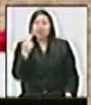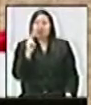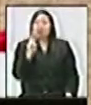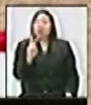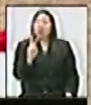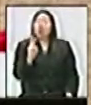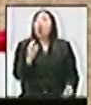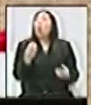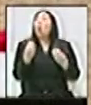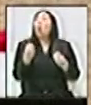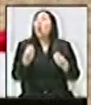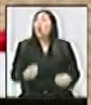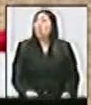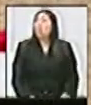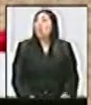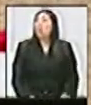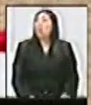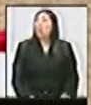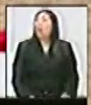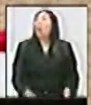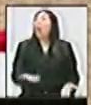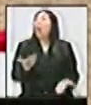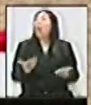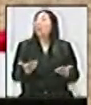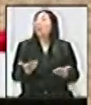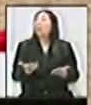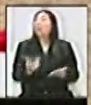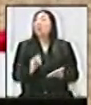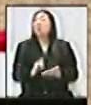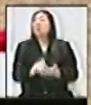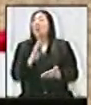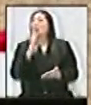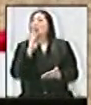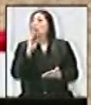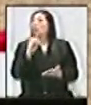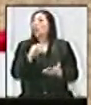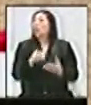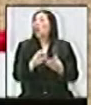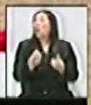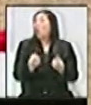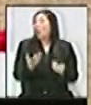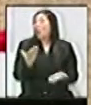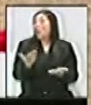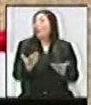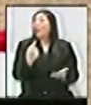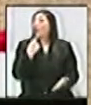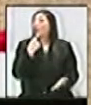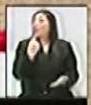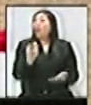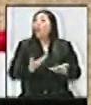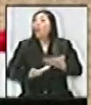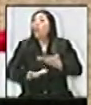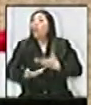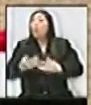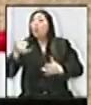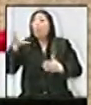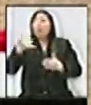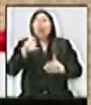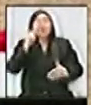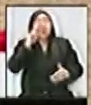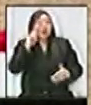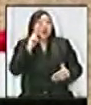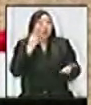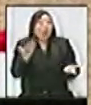cómo precisamente tienen actitudes muchas veces misóginas, presidente, como muchas veces lo que hacen es traficar con violaciones